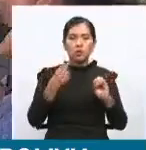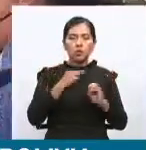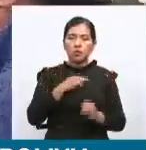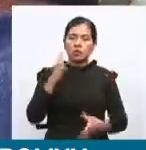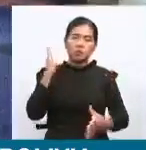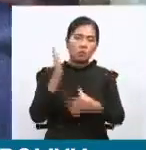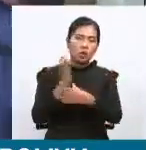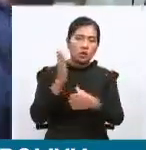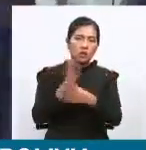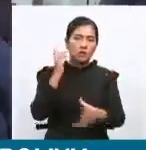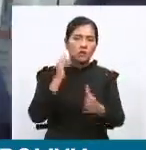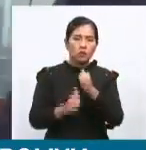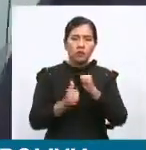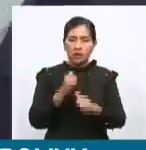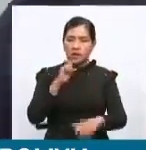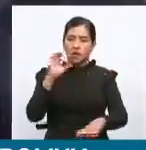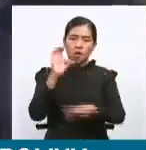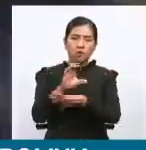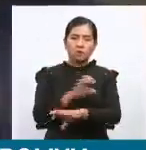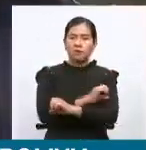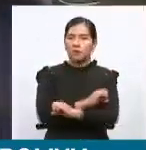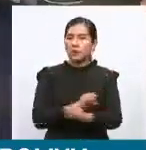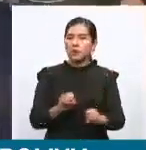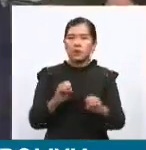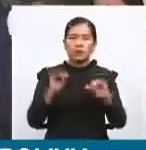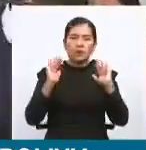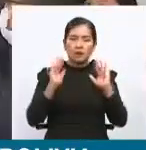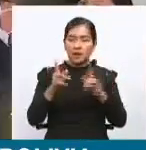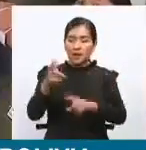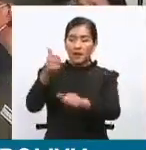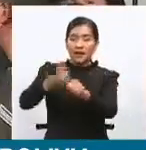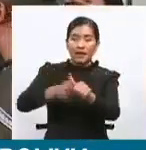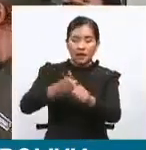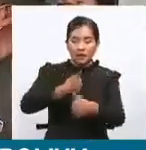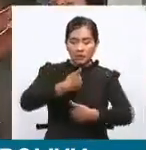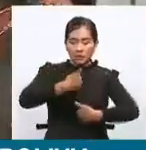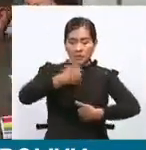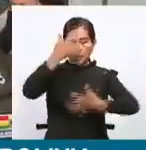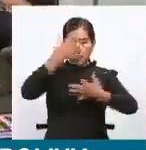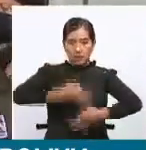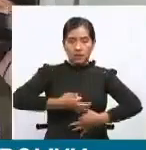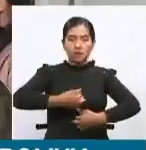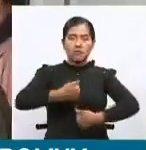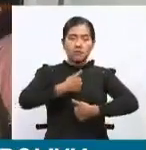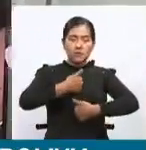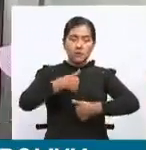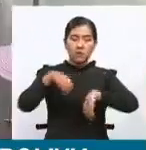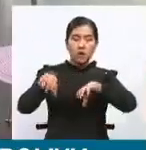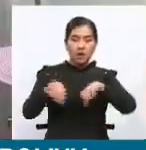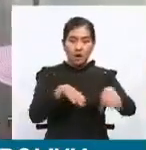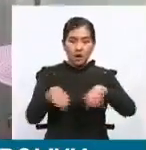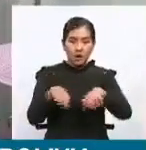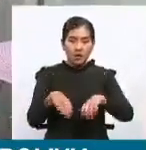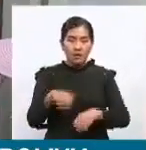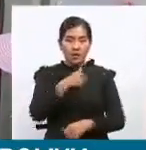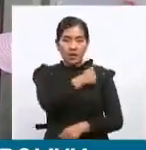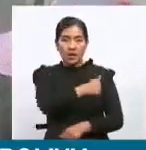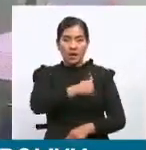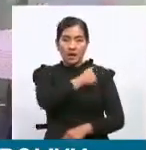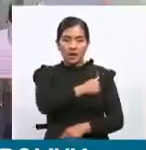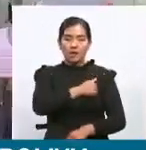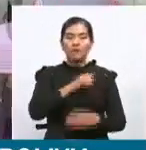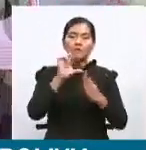agredir, ¿vale? Porque es, cada quien es dueño de sus actos. Y por sus actos se